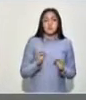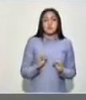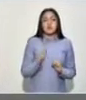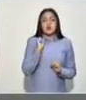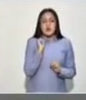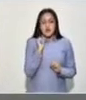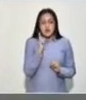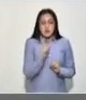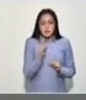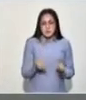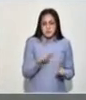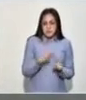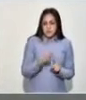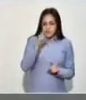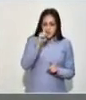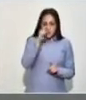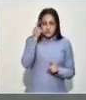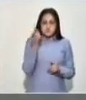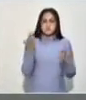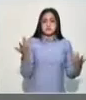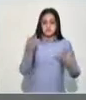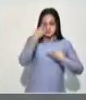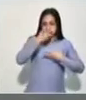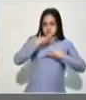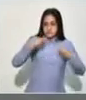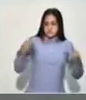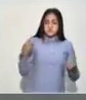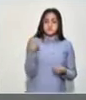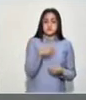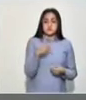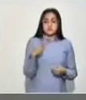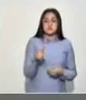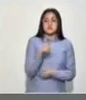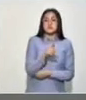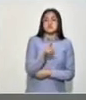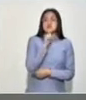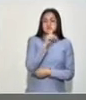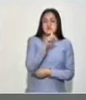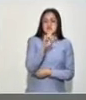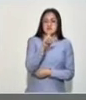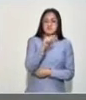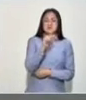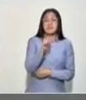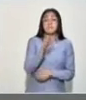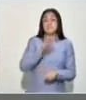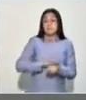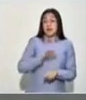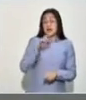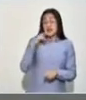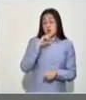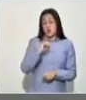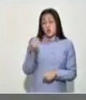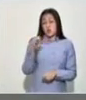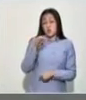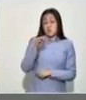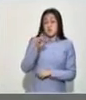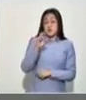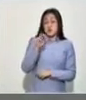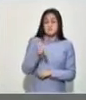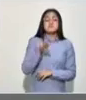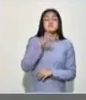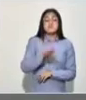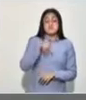tiene mucho más facilidad de transmisión que la propia Delta, gobernador. Somos un